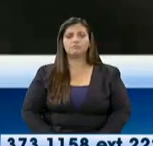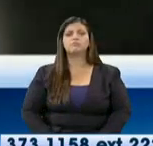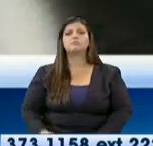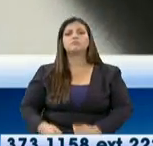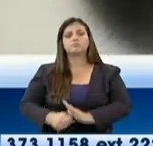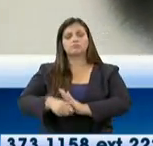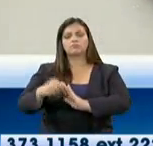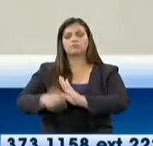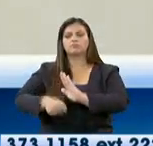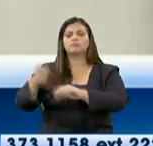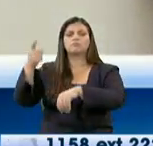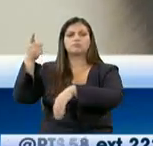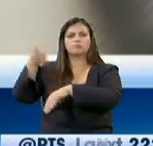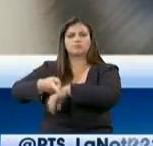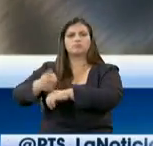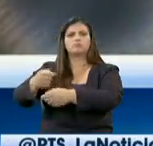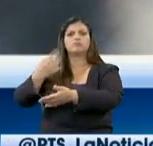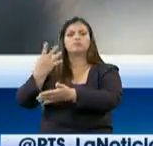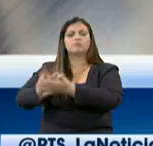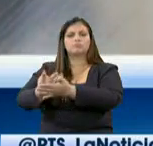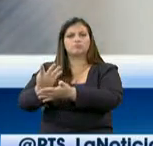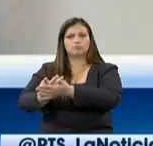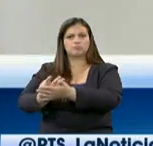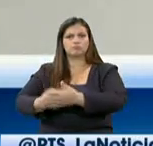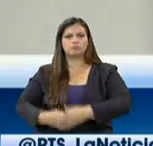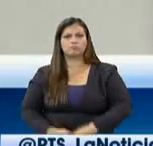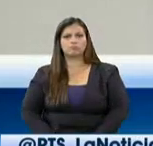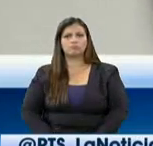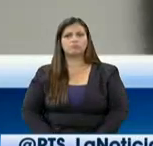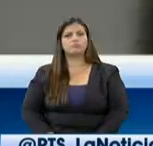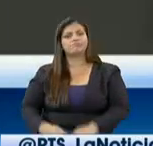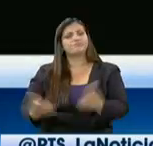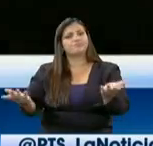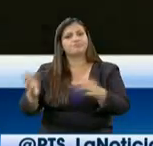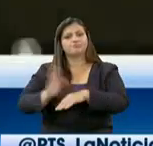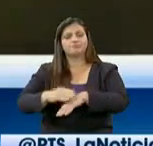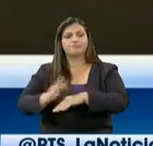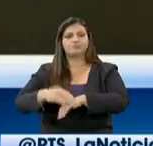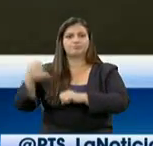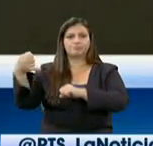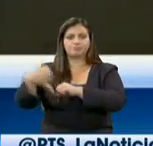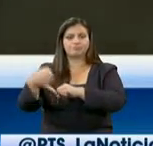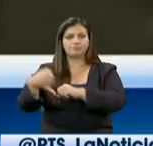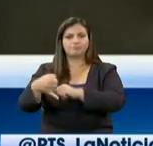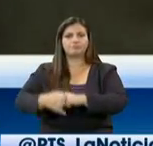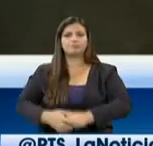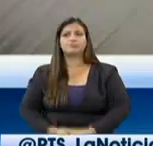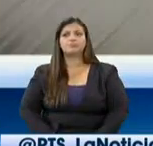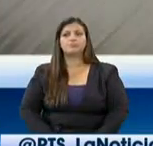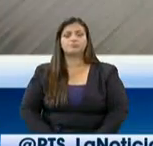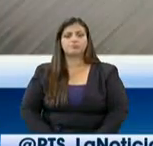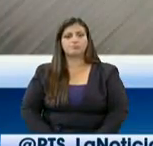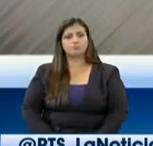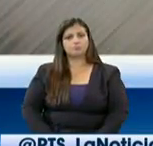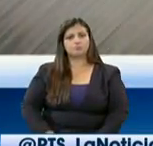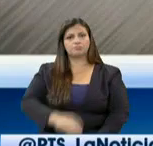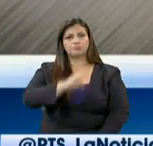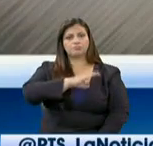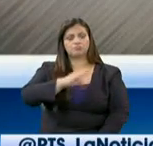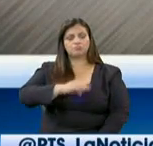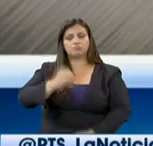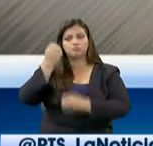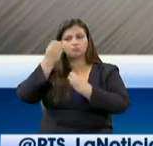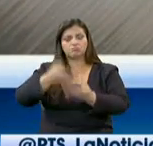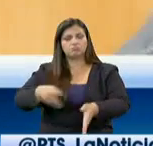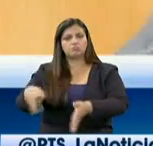prisión preventiva y se le inició una instrucción fiscal por el delito de violación. Según los agentes, podría enfrentar la pena máxima de